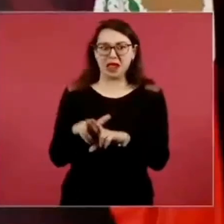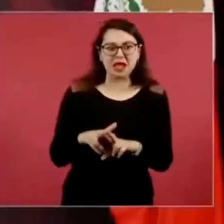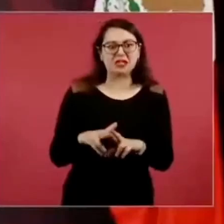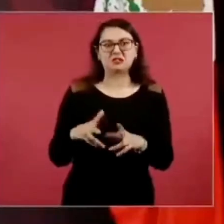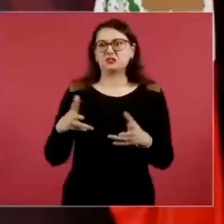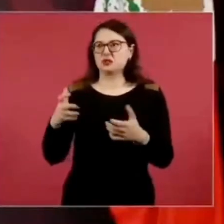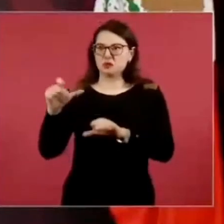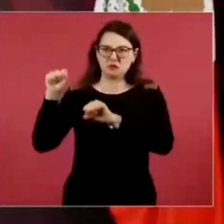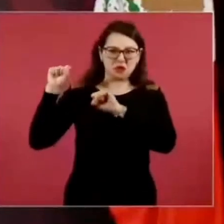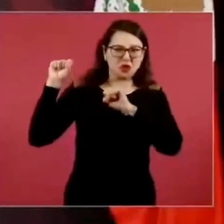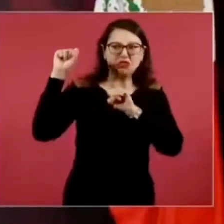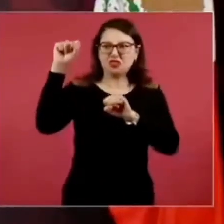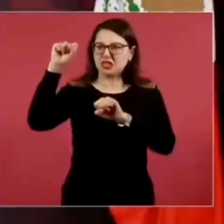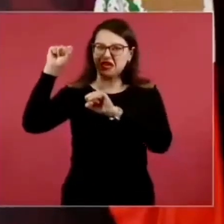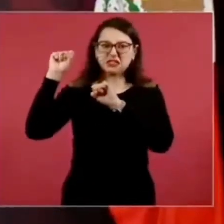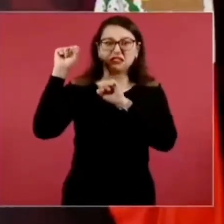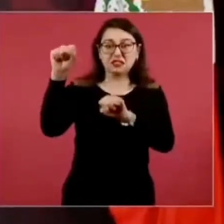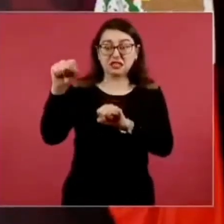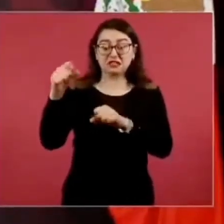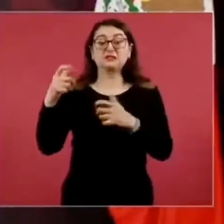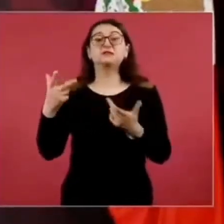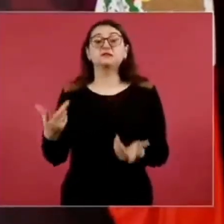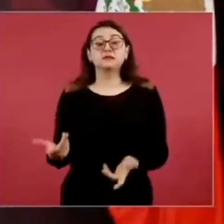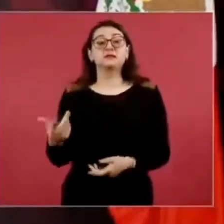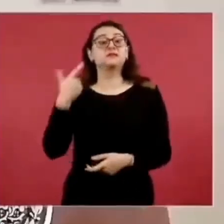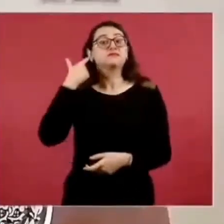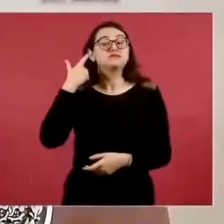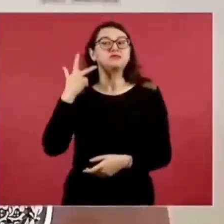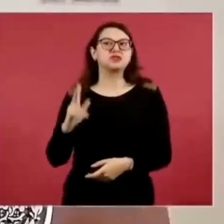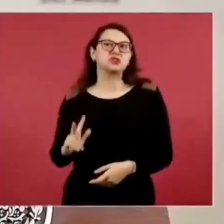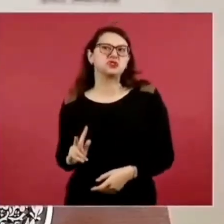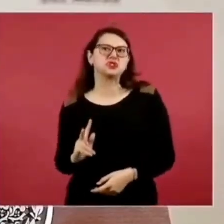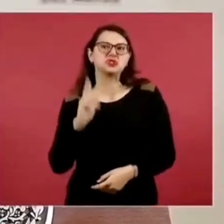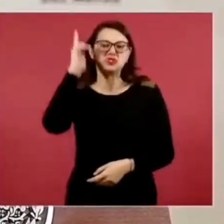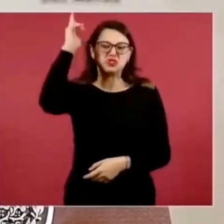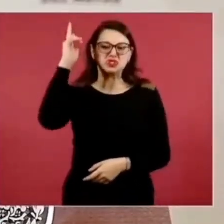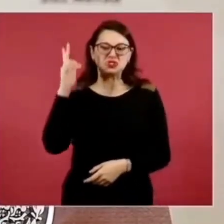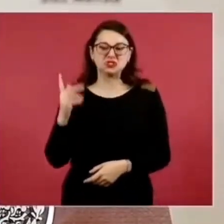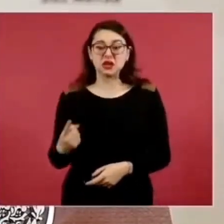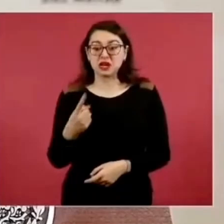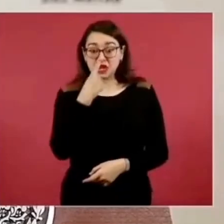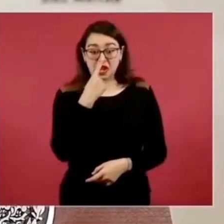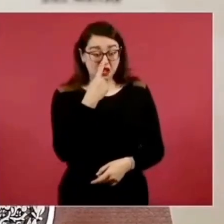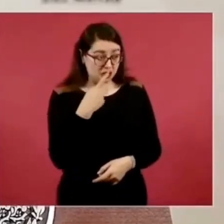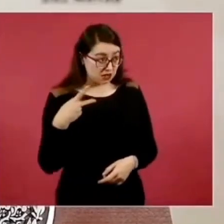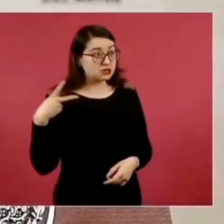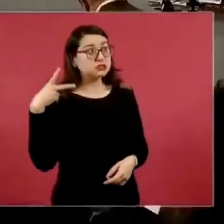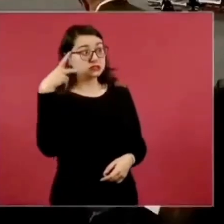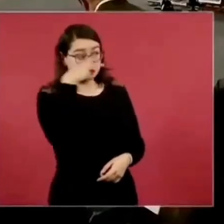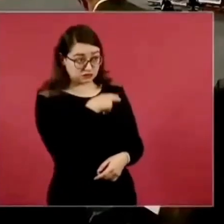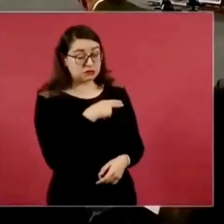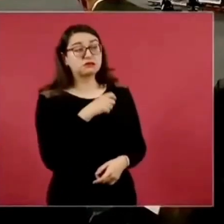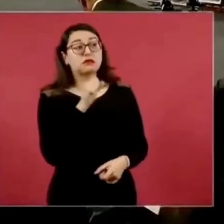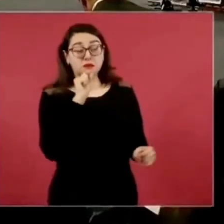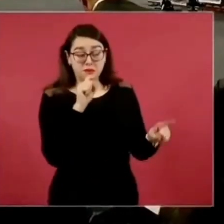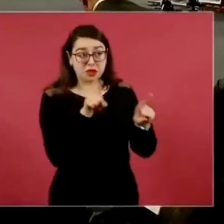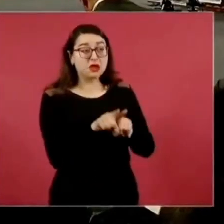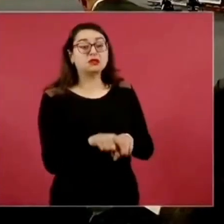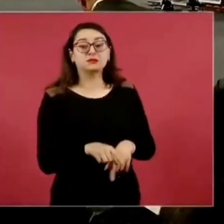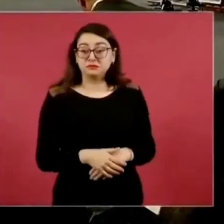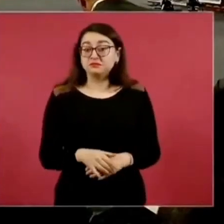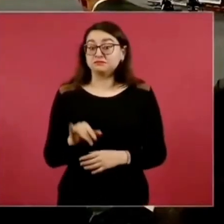Los desorejaban. Les quitaban las orejas. La nariz. Les cortaban la nariz también.